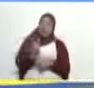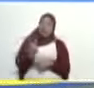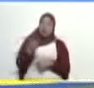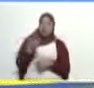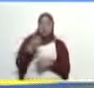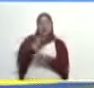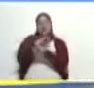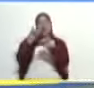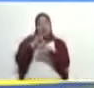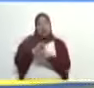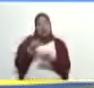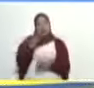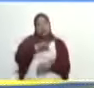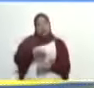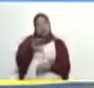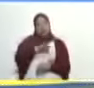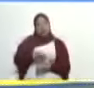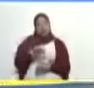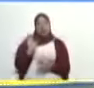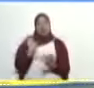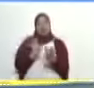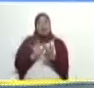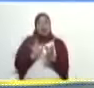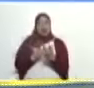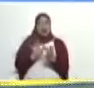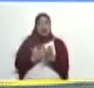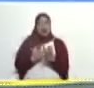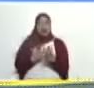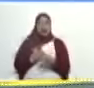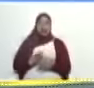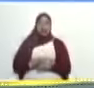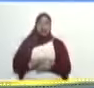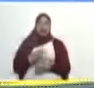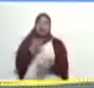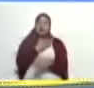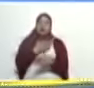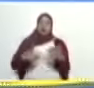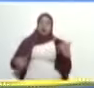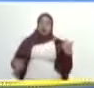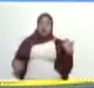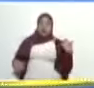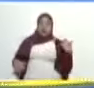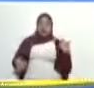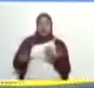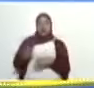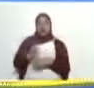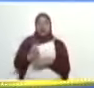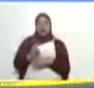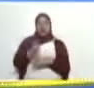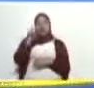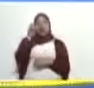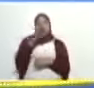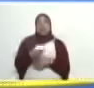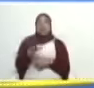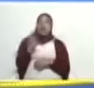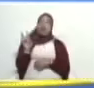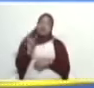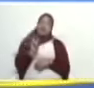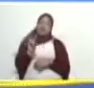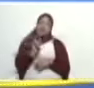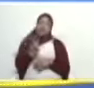felicidad social, sea beneficiario directamente. Así que, presidente, estamos en el camino correcto. El pueblo venezolano